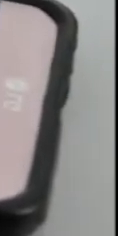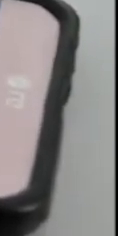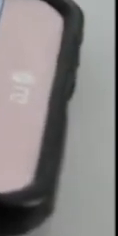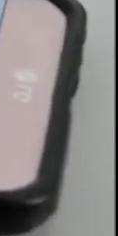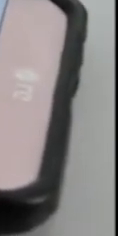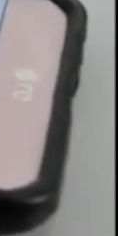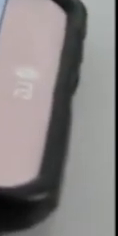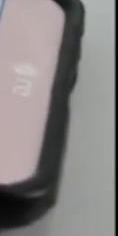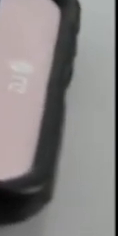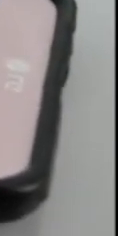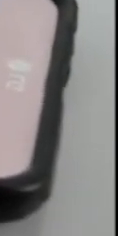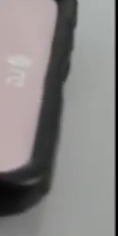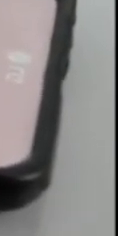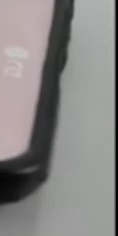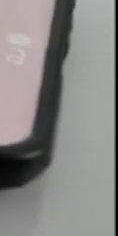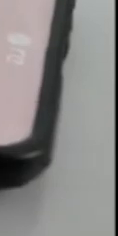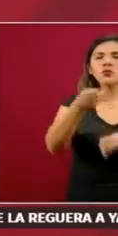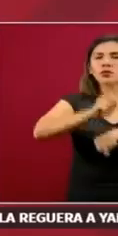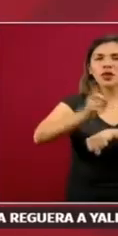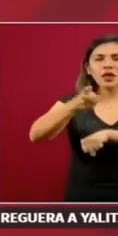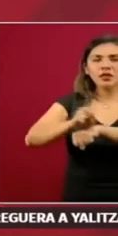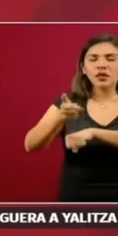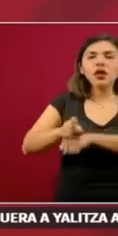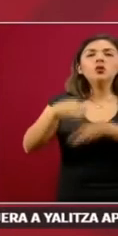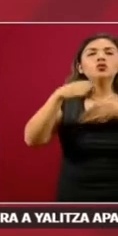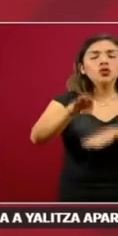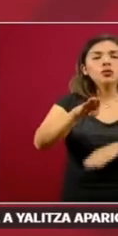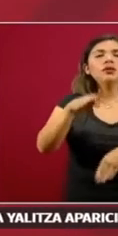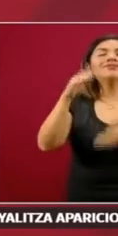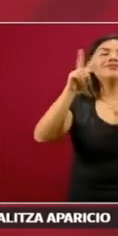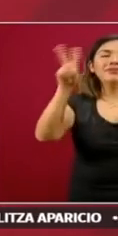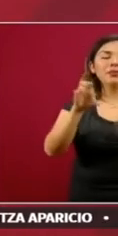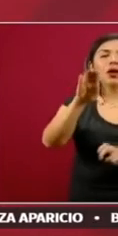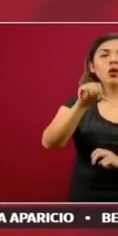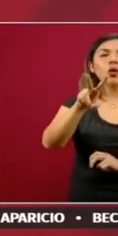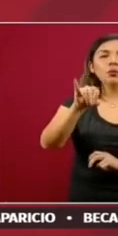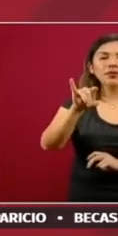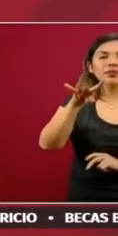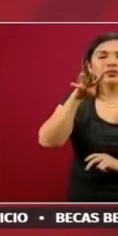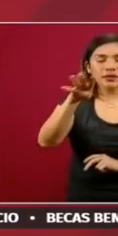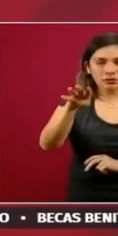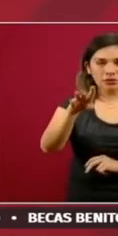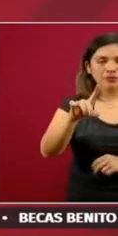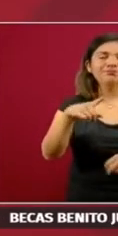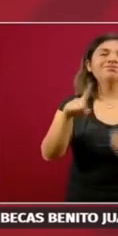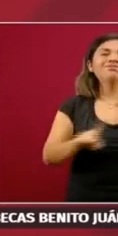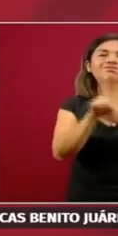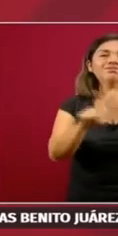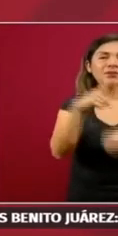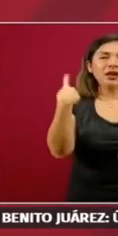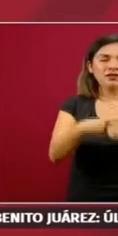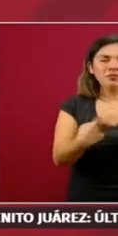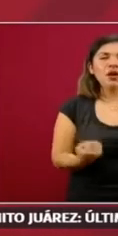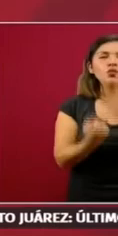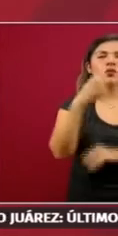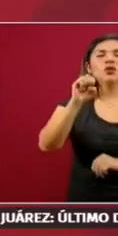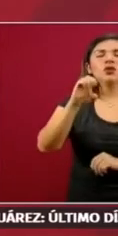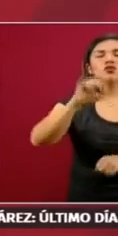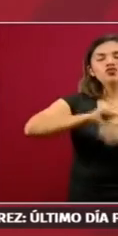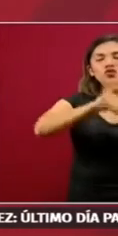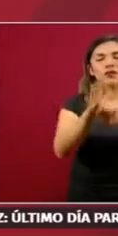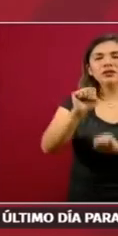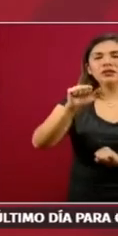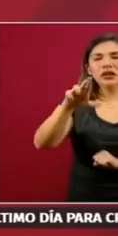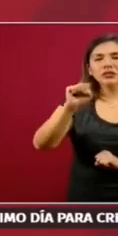o información proporcionada por el subsecretario de Salud, doctor Hugo López-Gatell, sobre el COVID-19, ¿usted le cree?